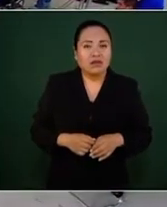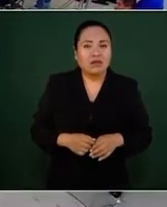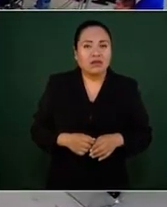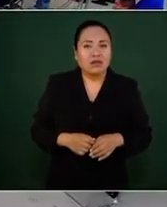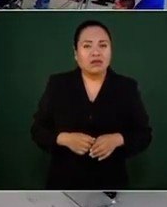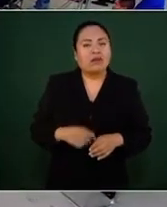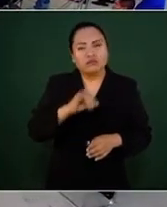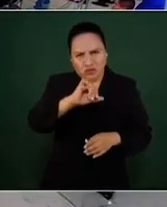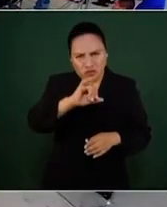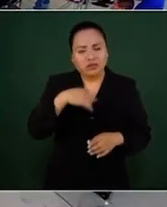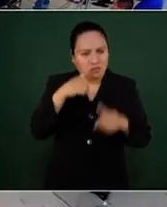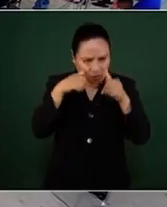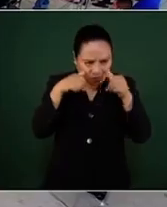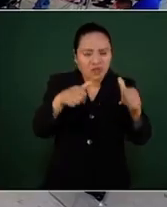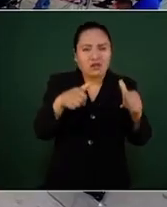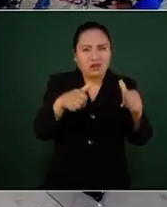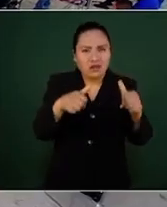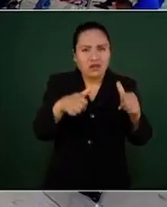voy a recibir.